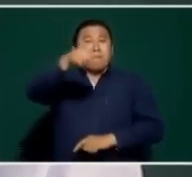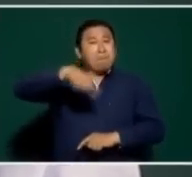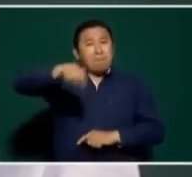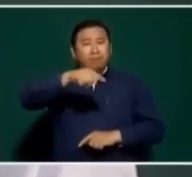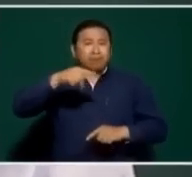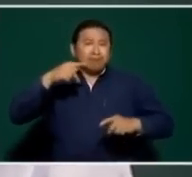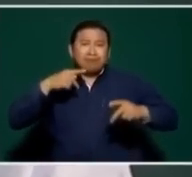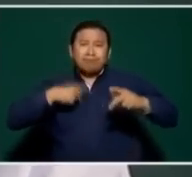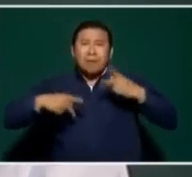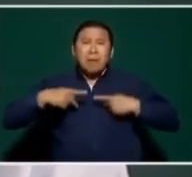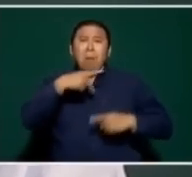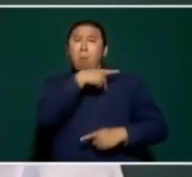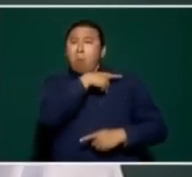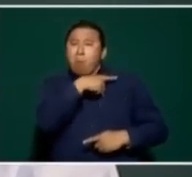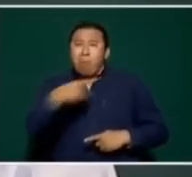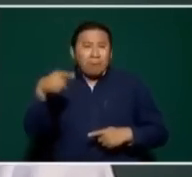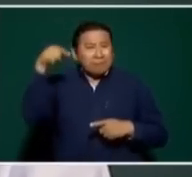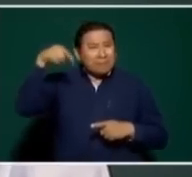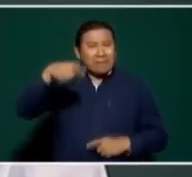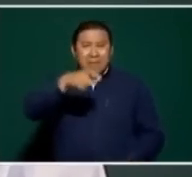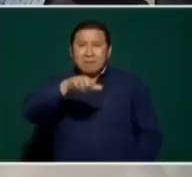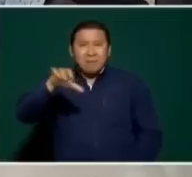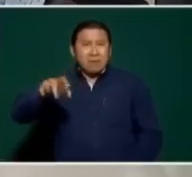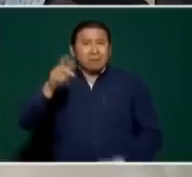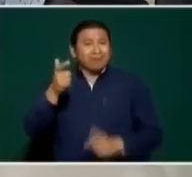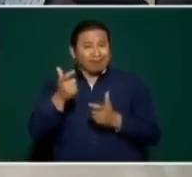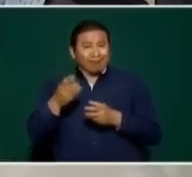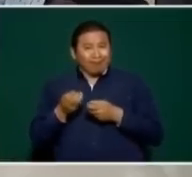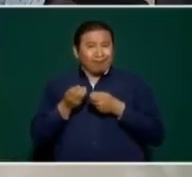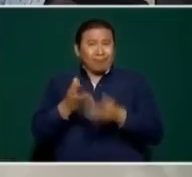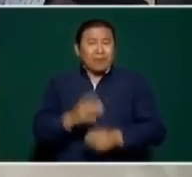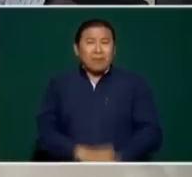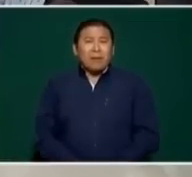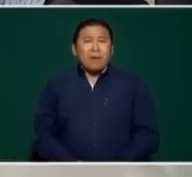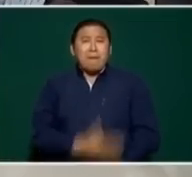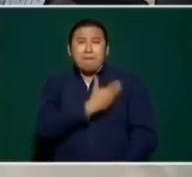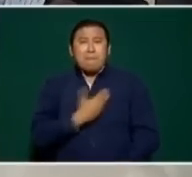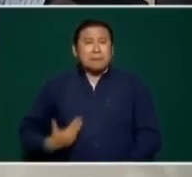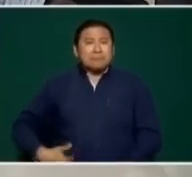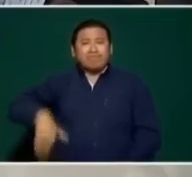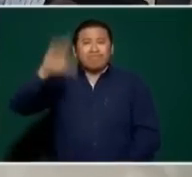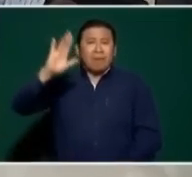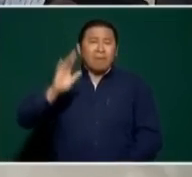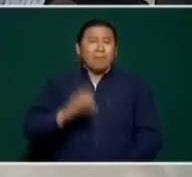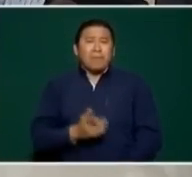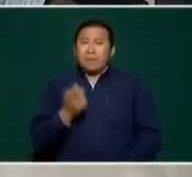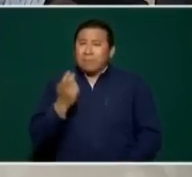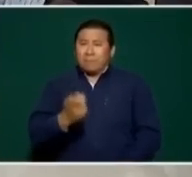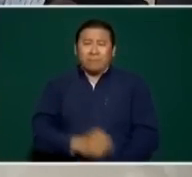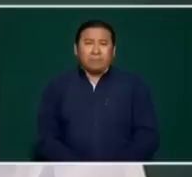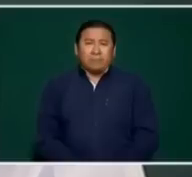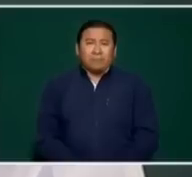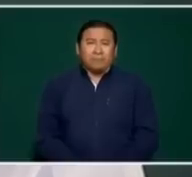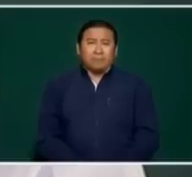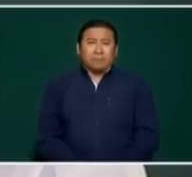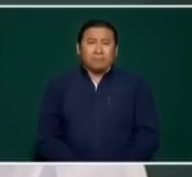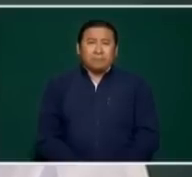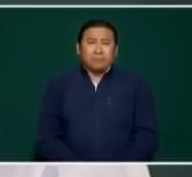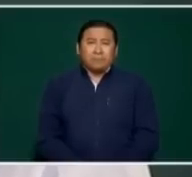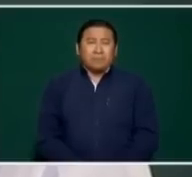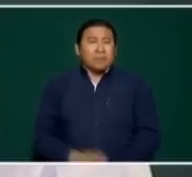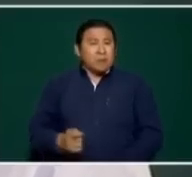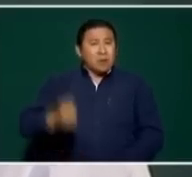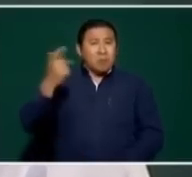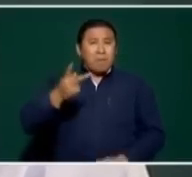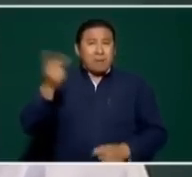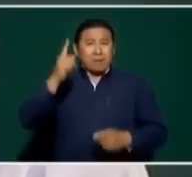gente más pobre de Quintana Roo. Eso por lo que tu